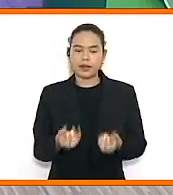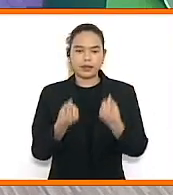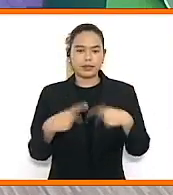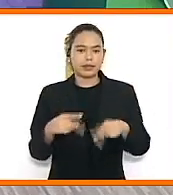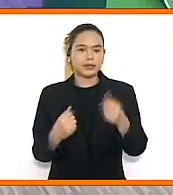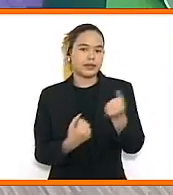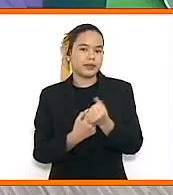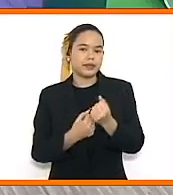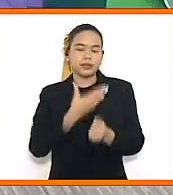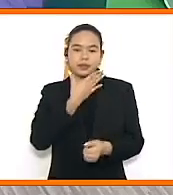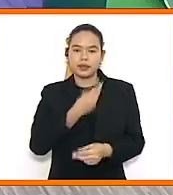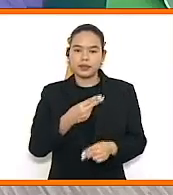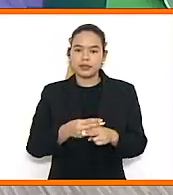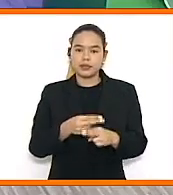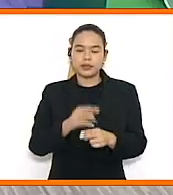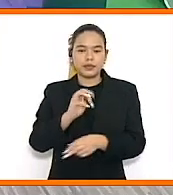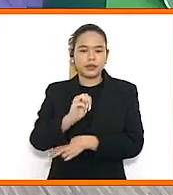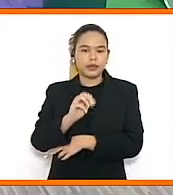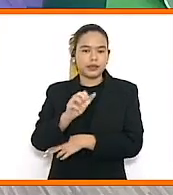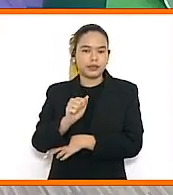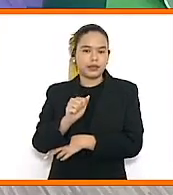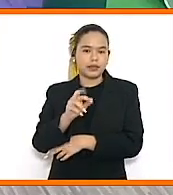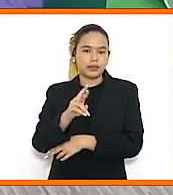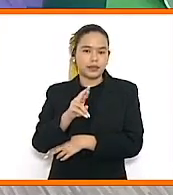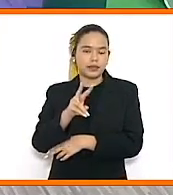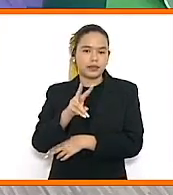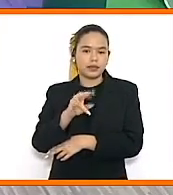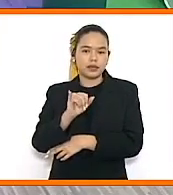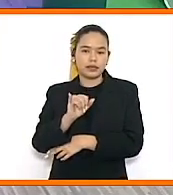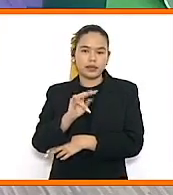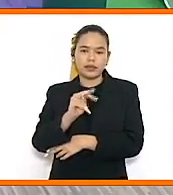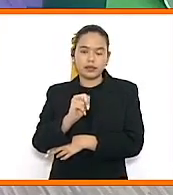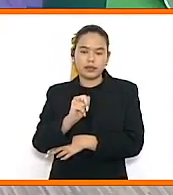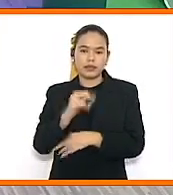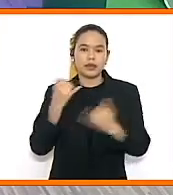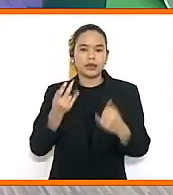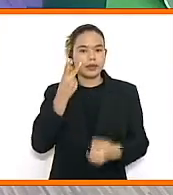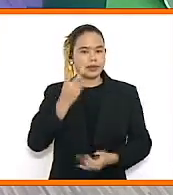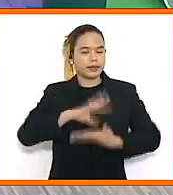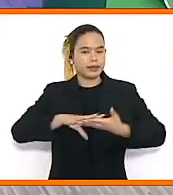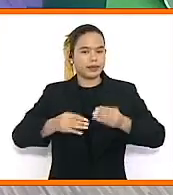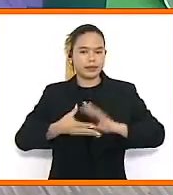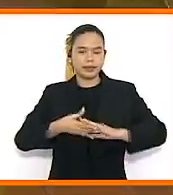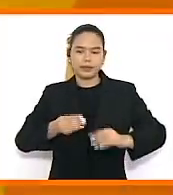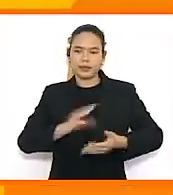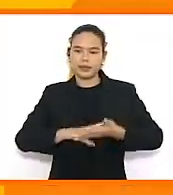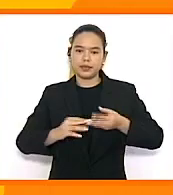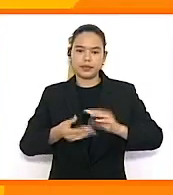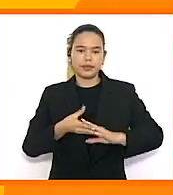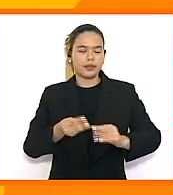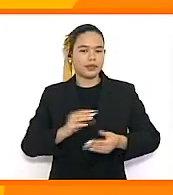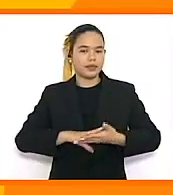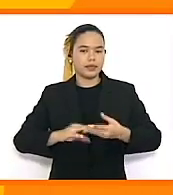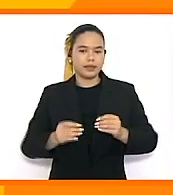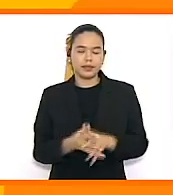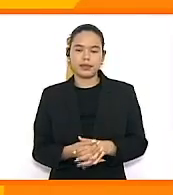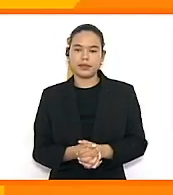a Marvin Díaz hasta el municipio de Gracias Lempira. Veamos más de su historia.